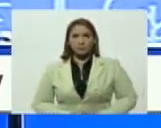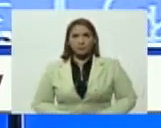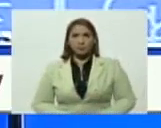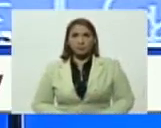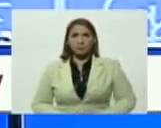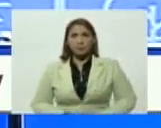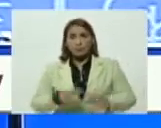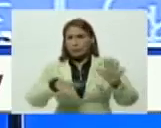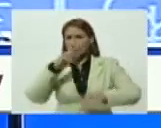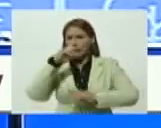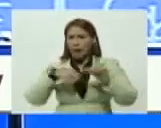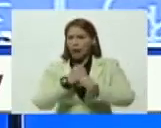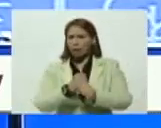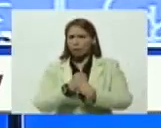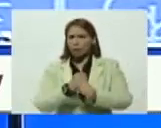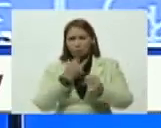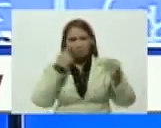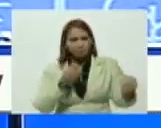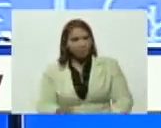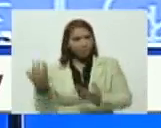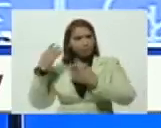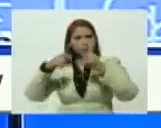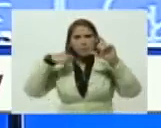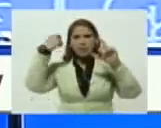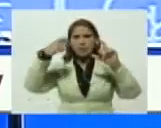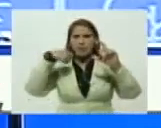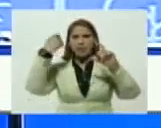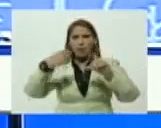Frías. 13 años, adelante video.